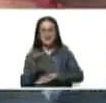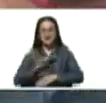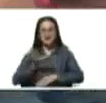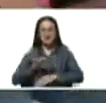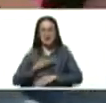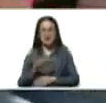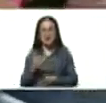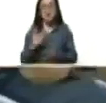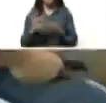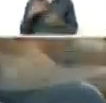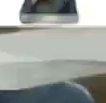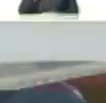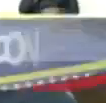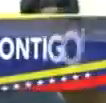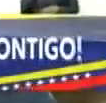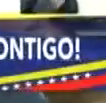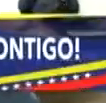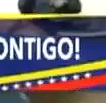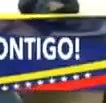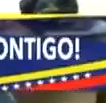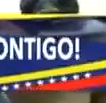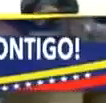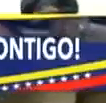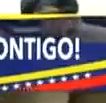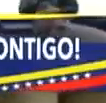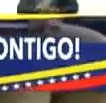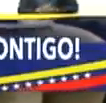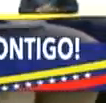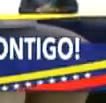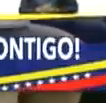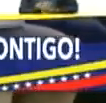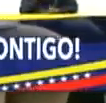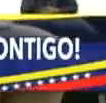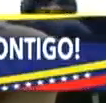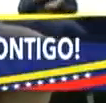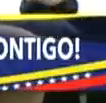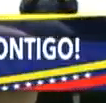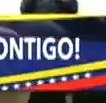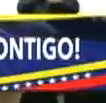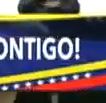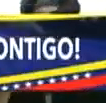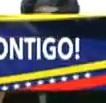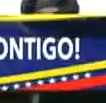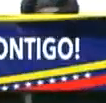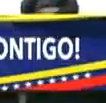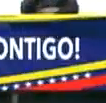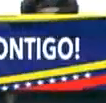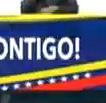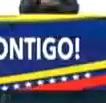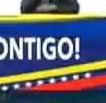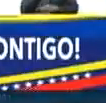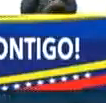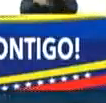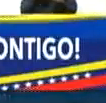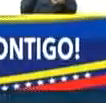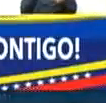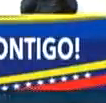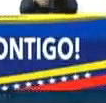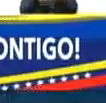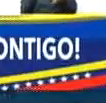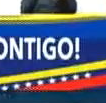las víctimas y a decir por qué este sufre, por qué este llora, por qué no tiene tal cosa, por qué no tiene tal